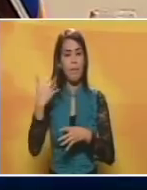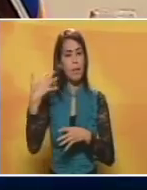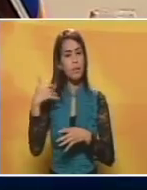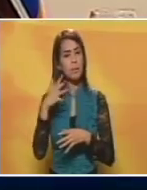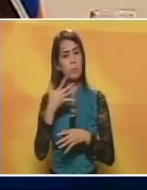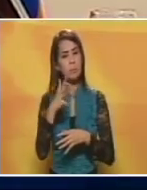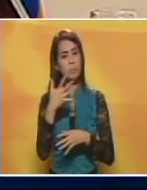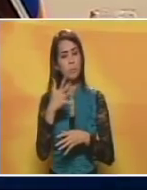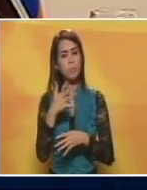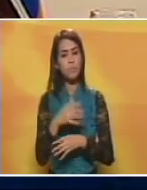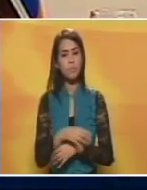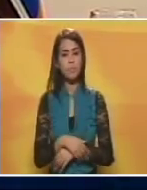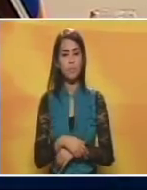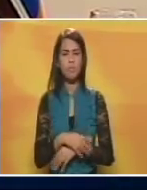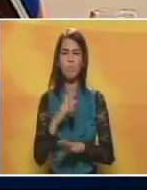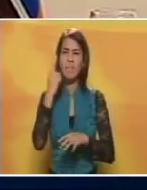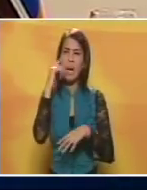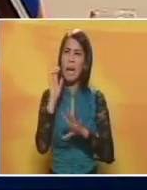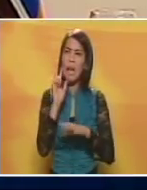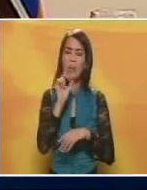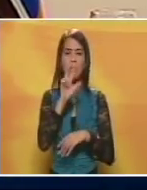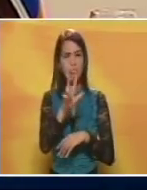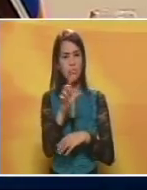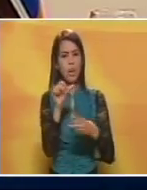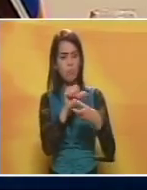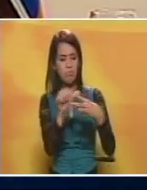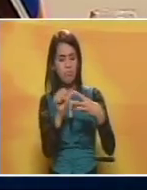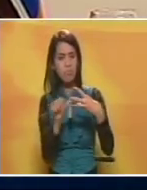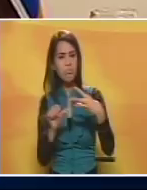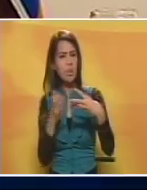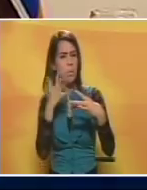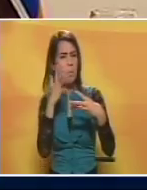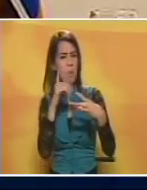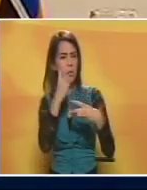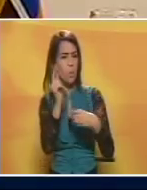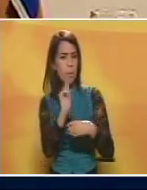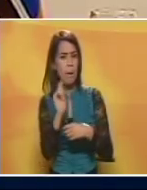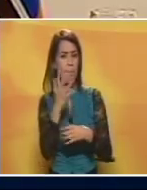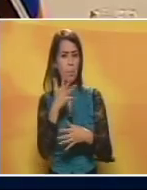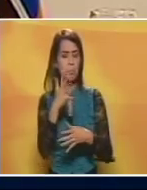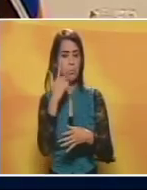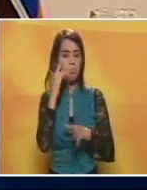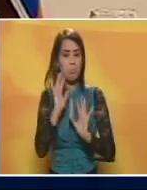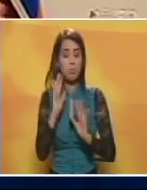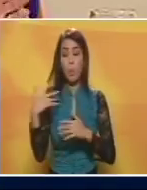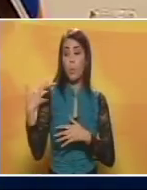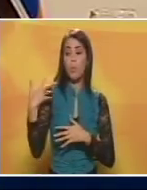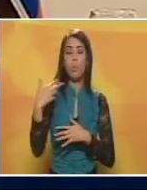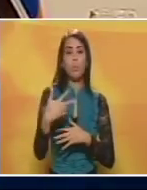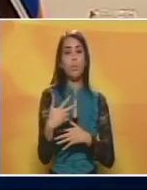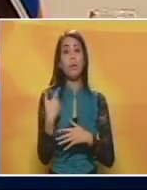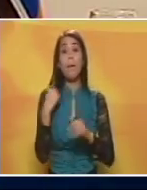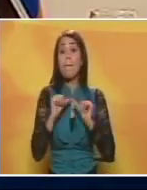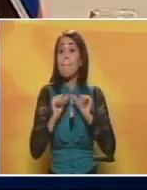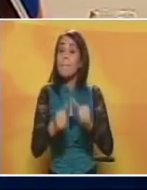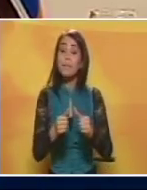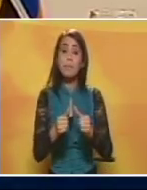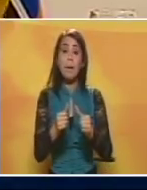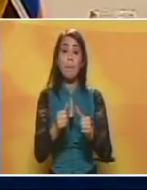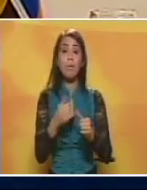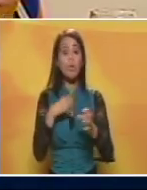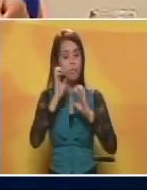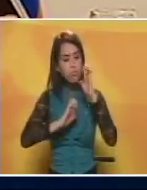hace creo que como 3 semanas, 3 o quizás un mes, desde todos los momentos, desde el momento que comenzamos con